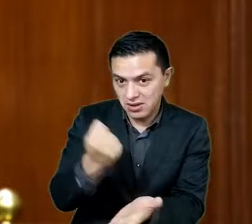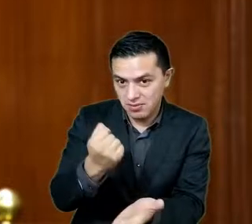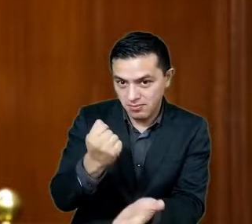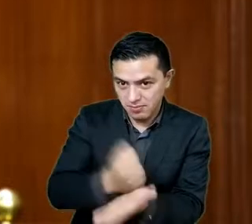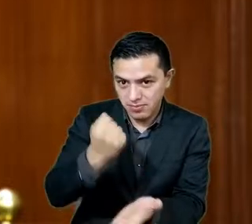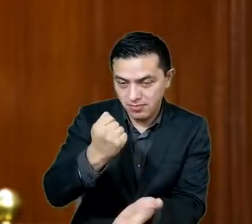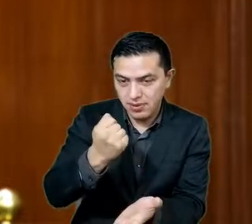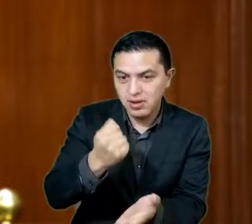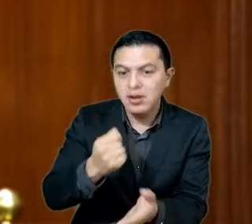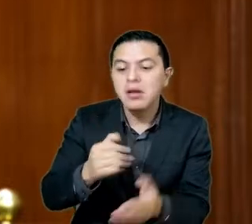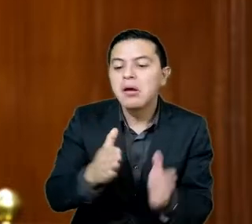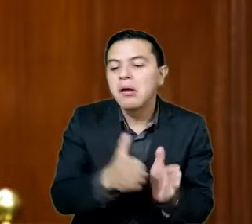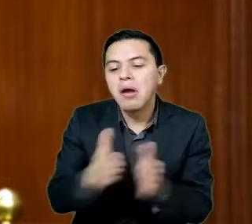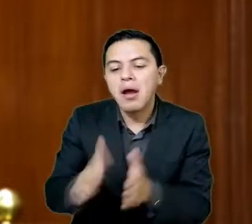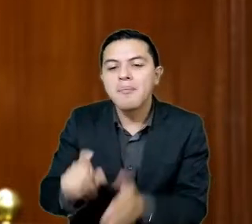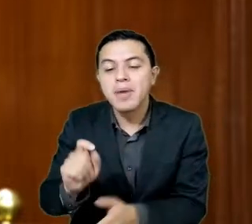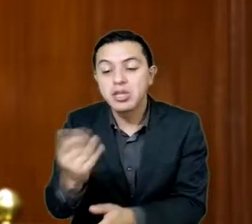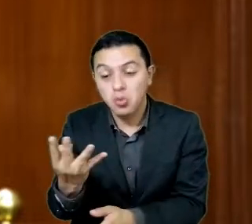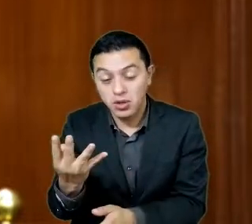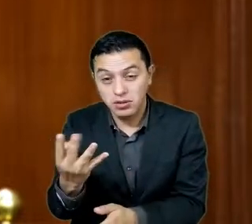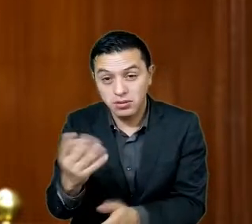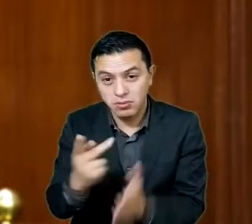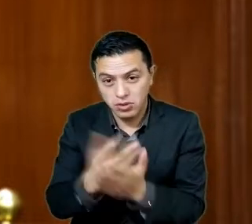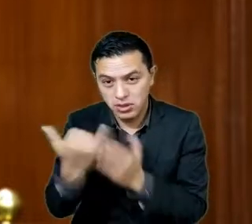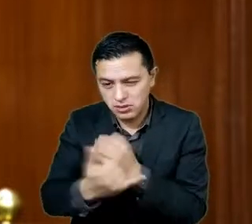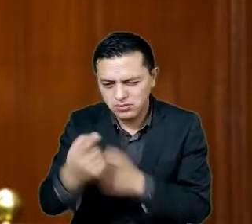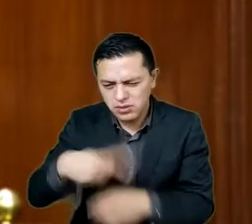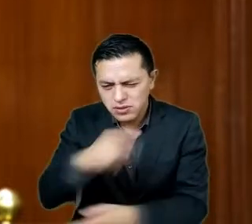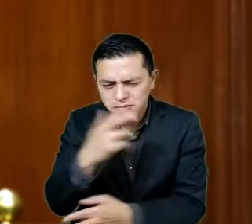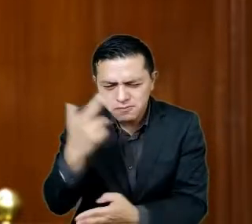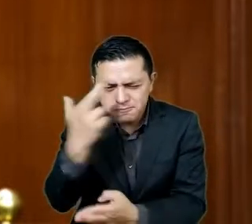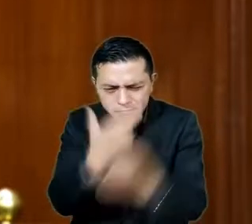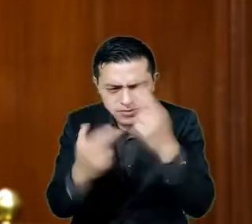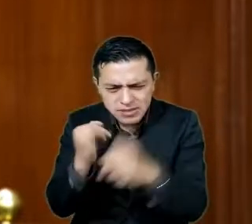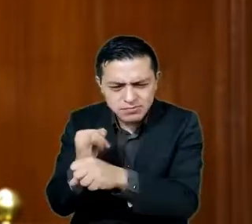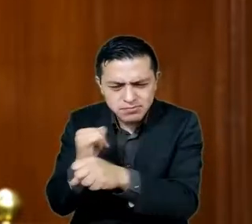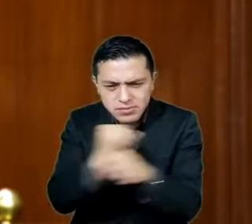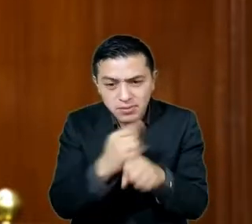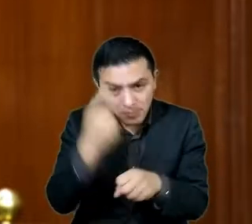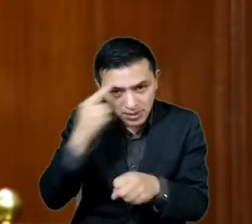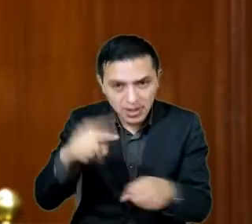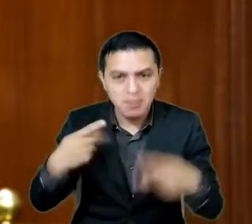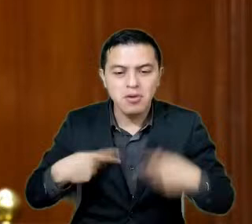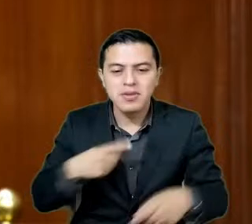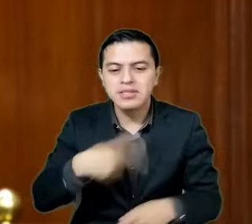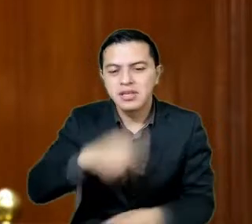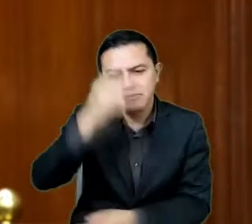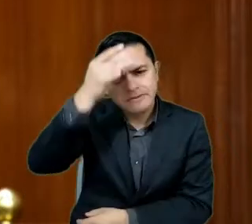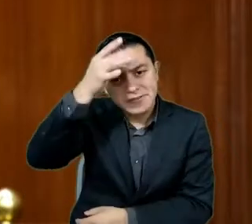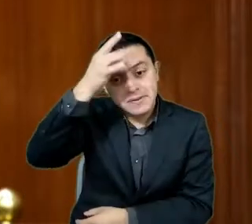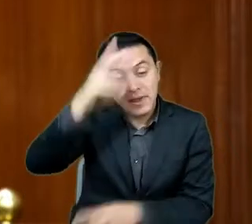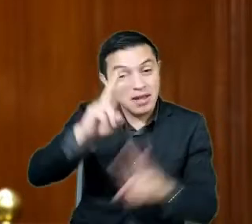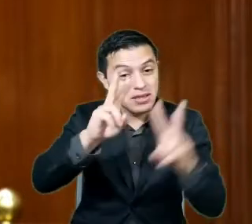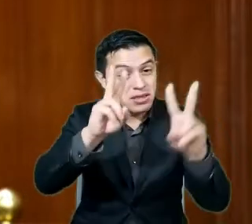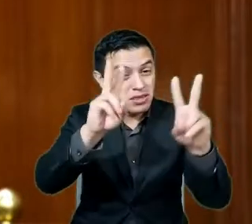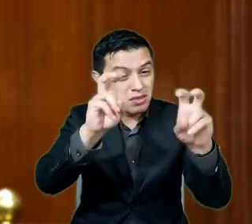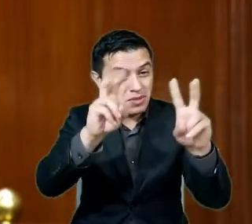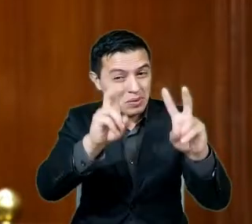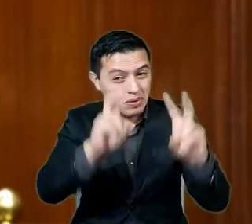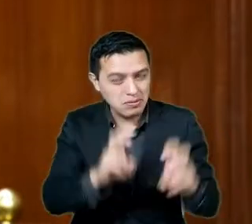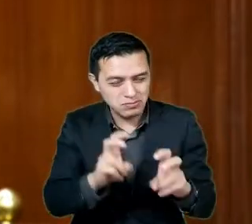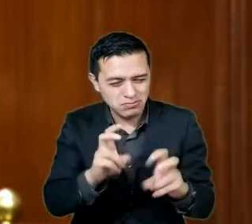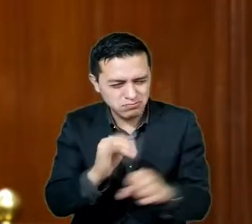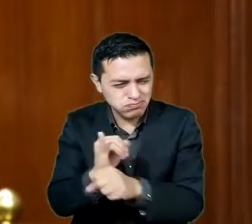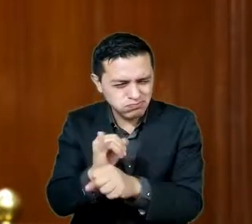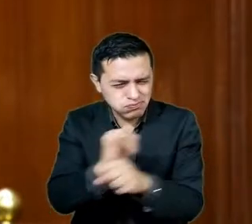estudio y análisis para que, en su caso, intervengan en los trabajos actores especialistas en los temas de cada propuesta legislativa, con